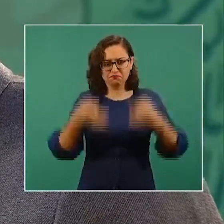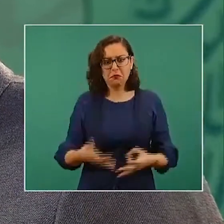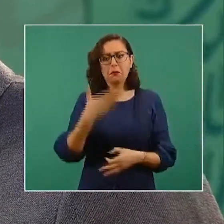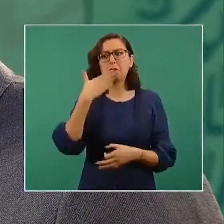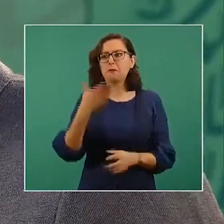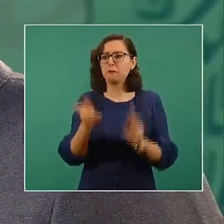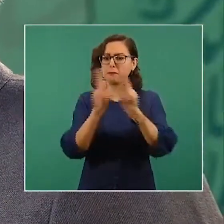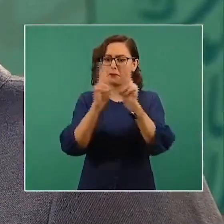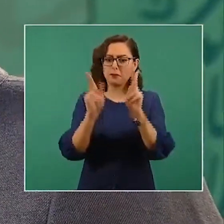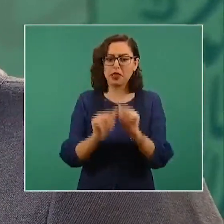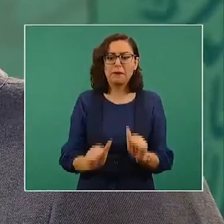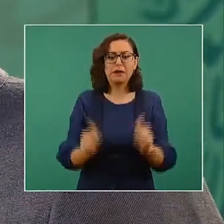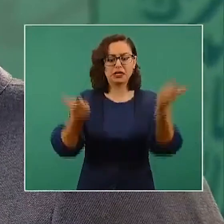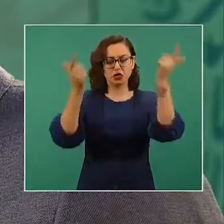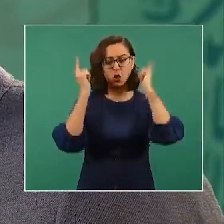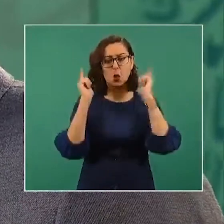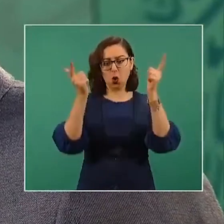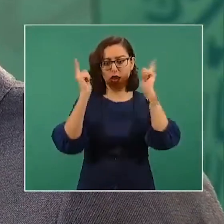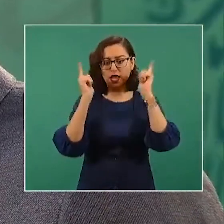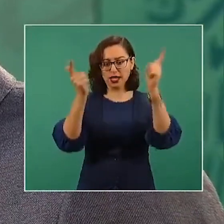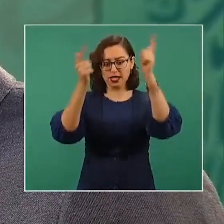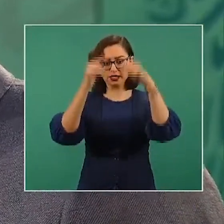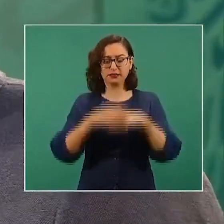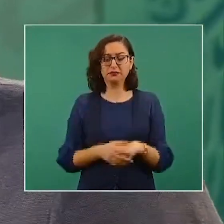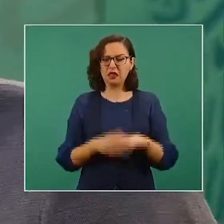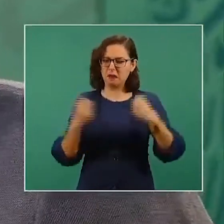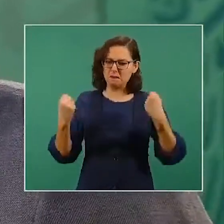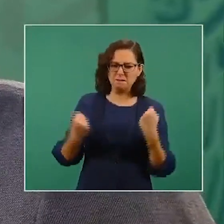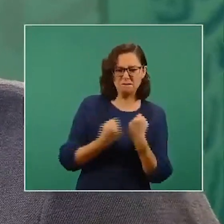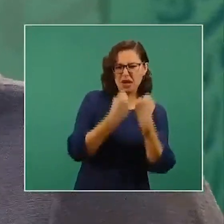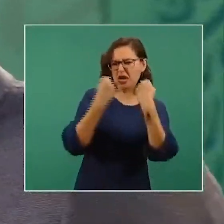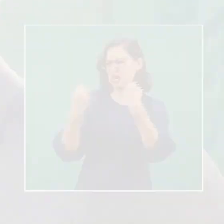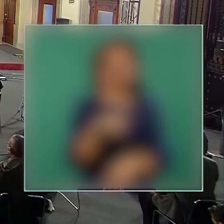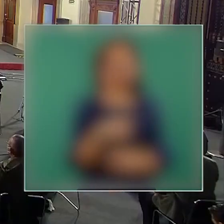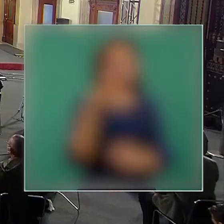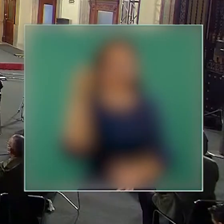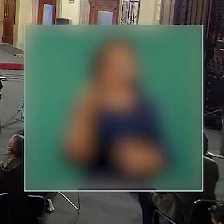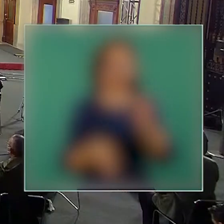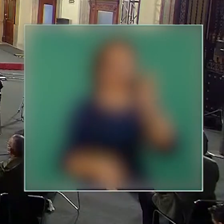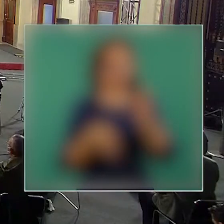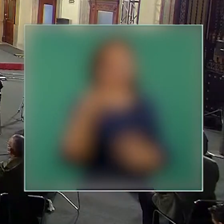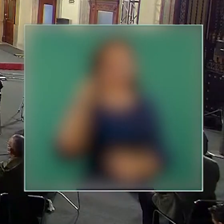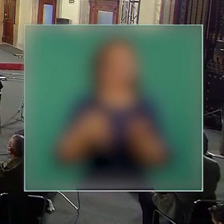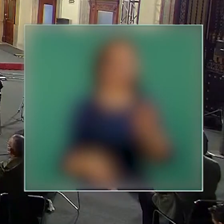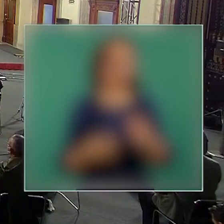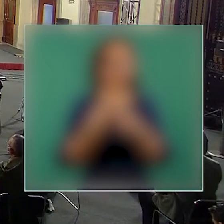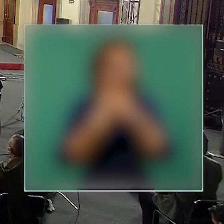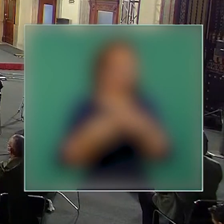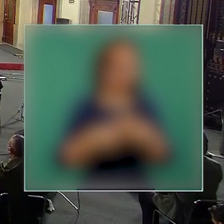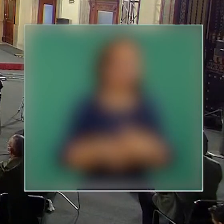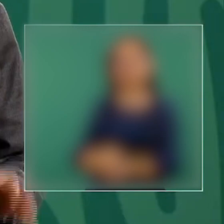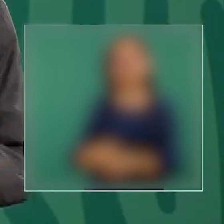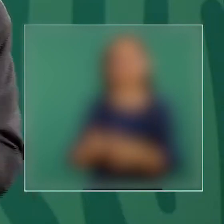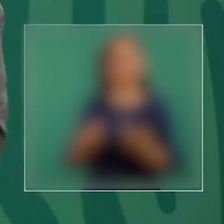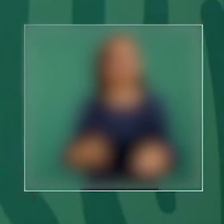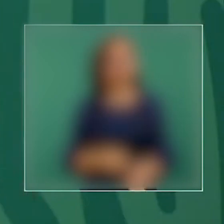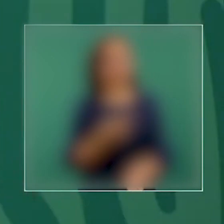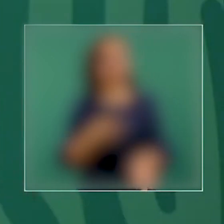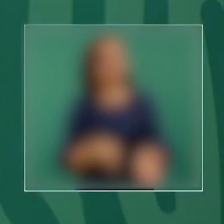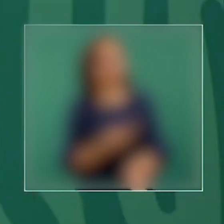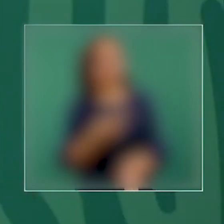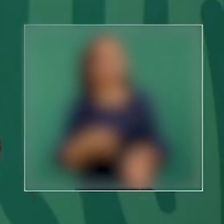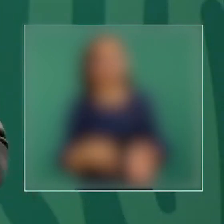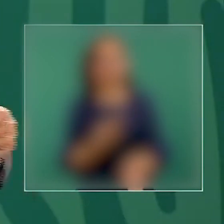que no haya confrontación y mucho menos guerra. López Obrador hizo un llamado a la población a mantener